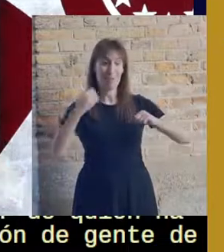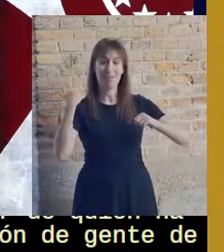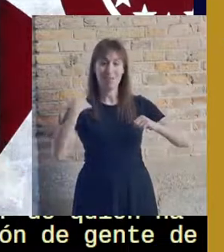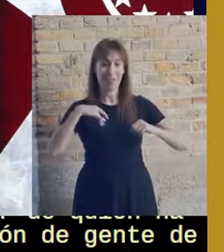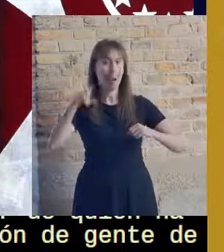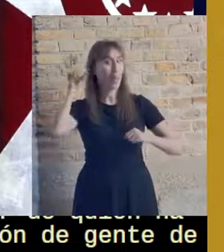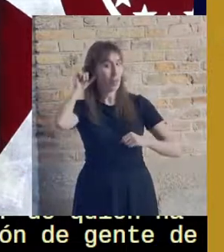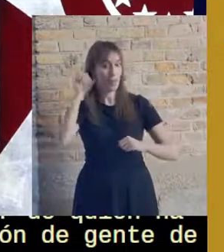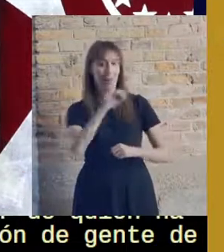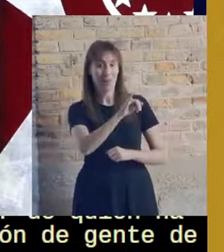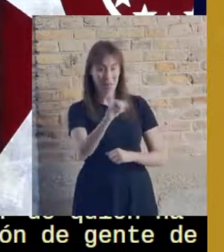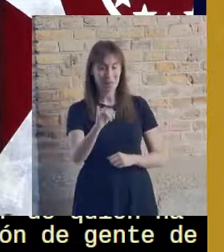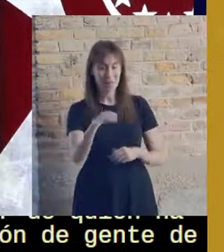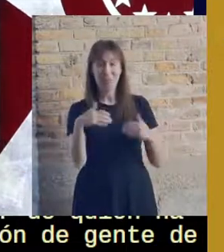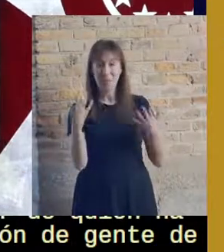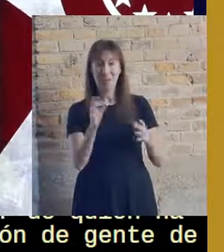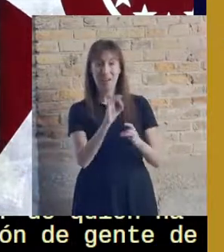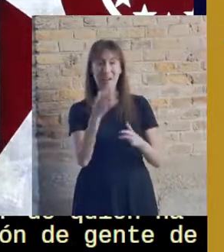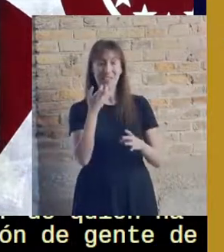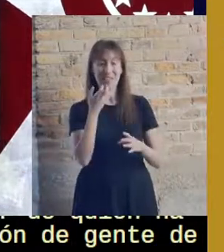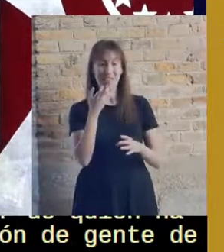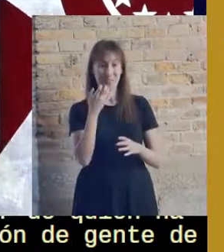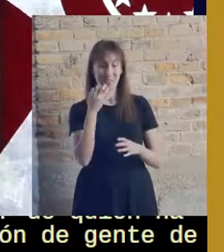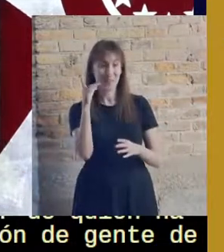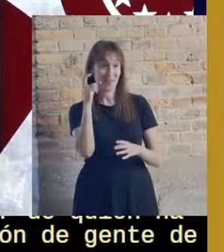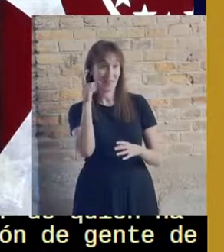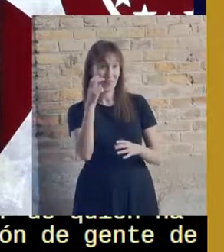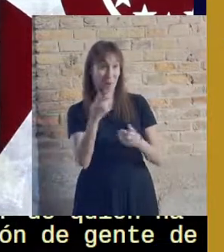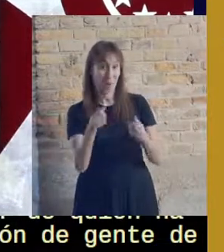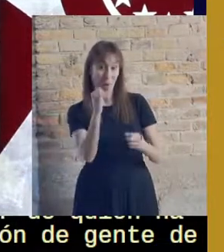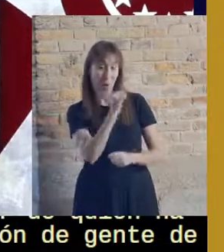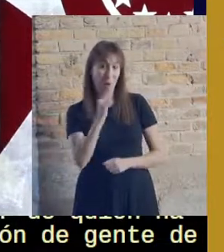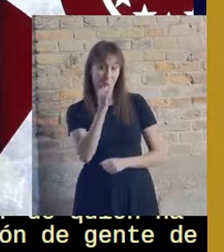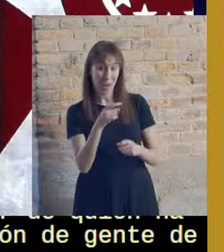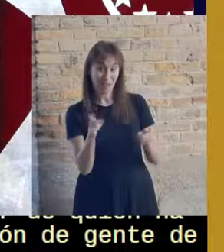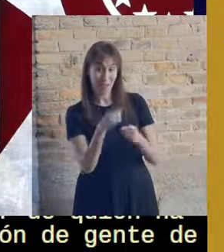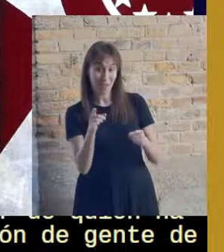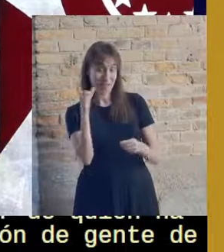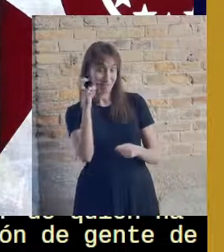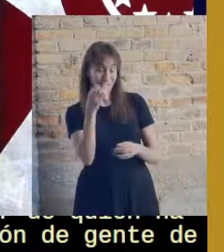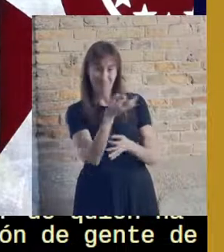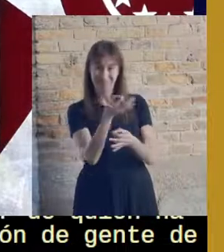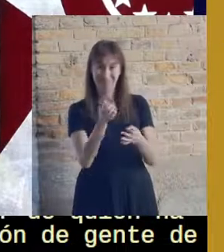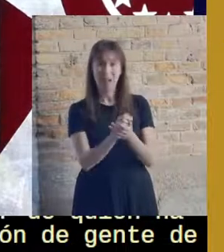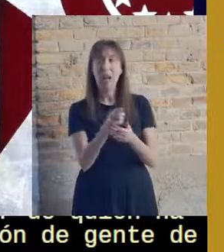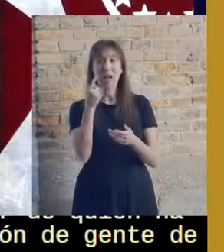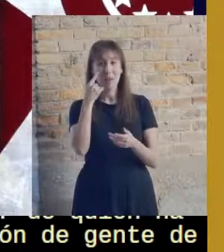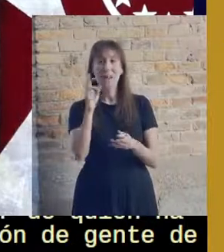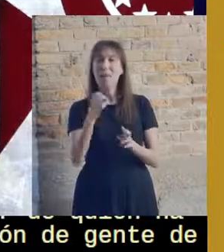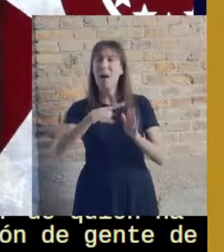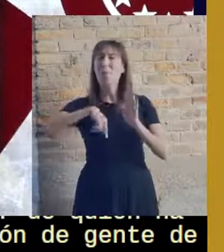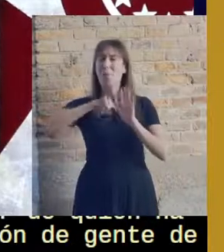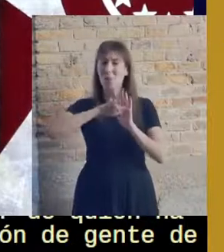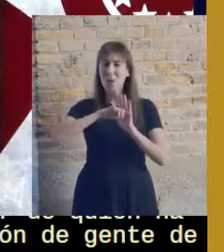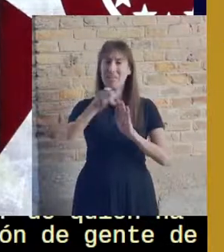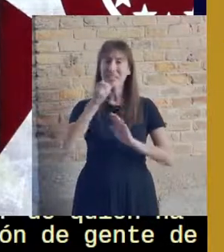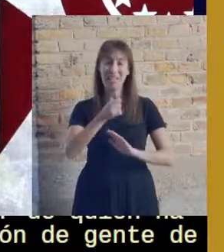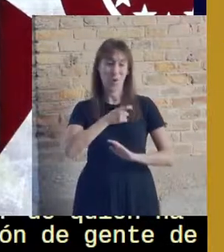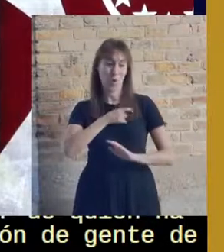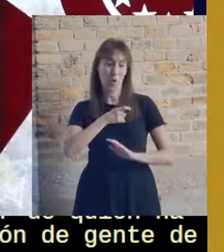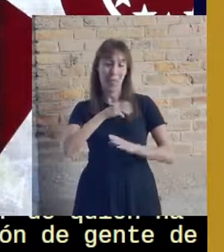audífono Entonces el hecho de poder escuchar ese concierto mejor pues ha sido una pasada Esa me la punto vale para preguntárselo a